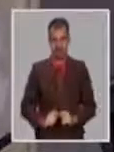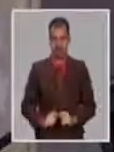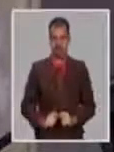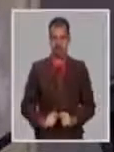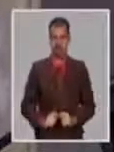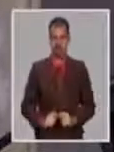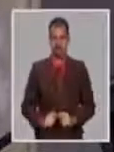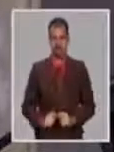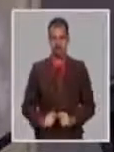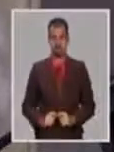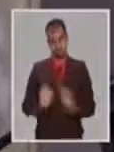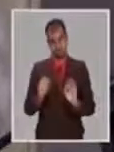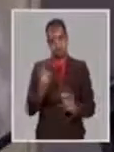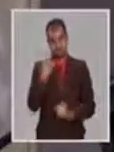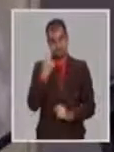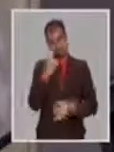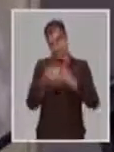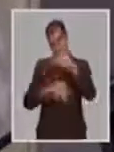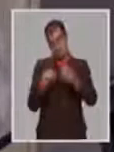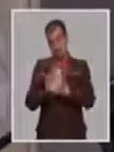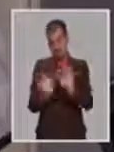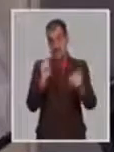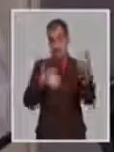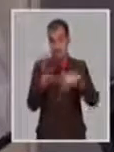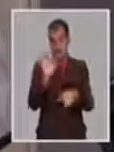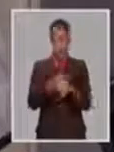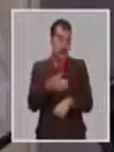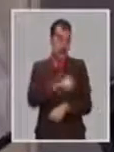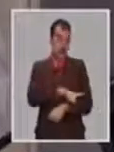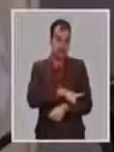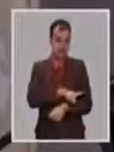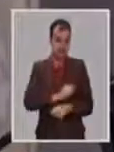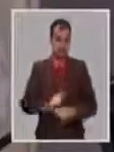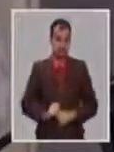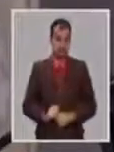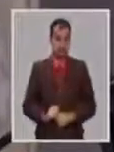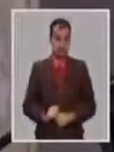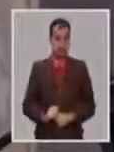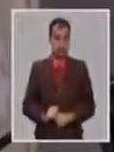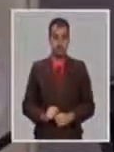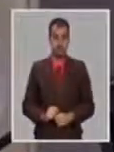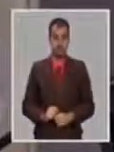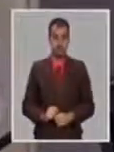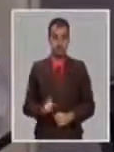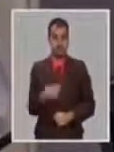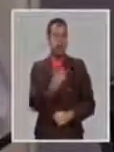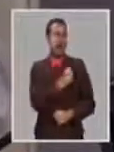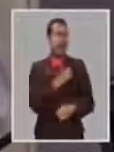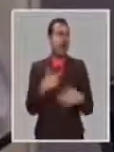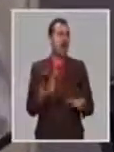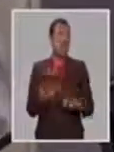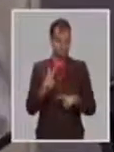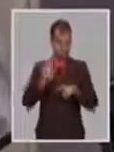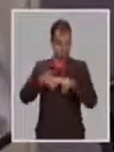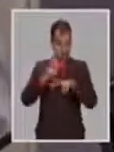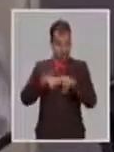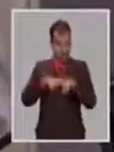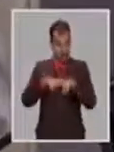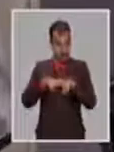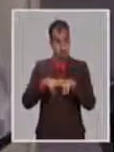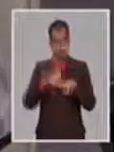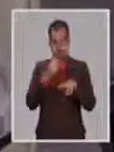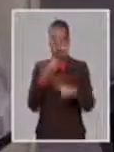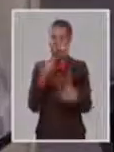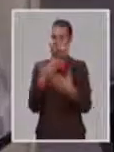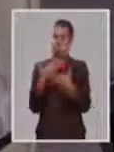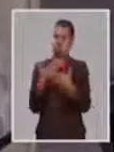esa es la realidad de donde estamos hoy. Ya comenzamos en el día de ayer, y nuestra aspiración realmente es convertir a La Habana en un sitio clínico